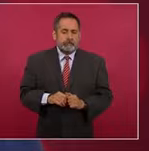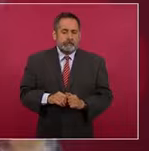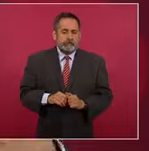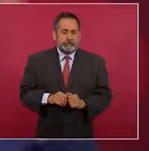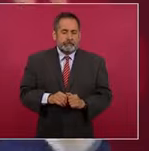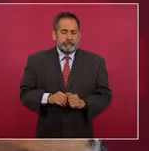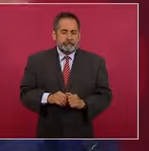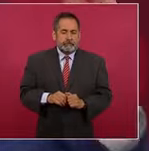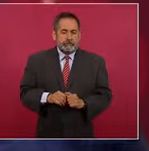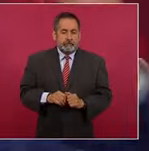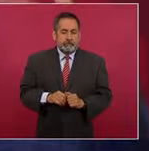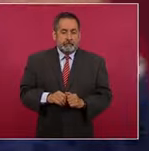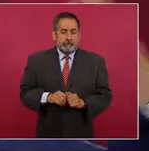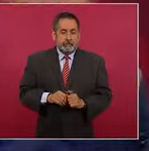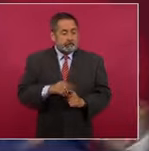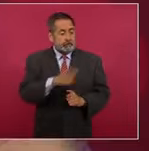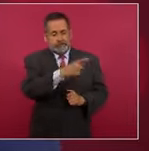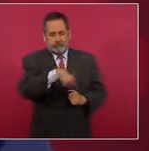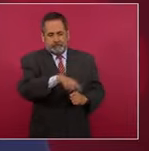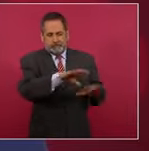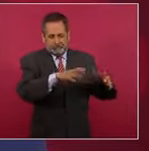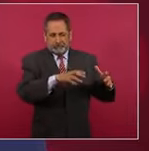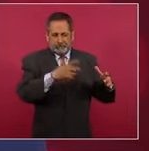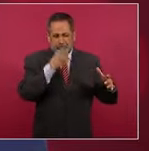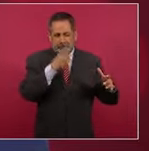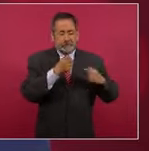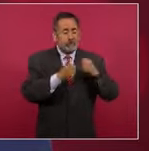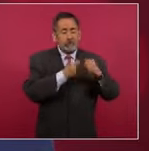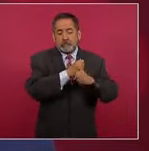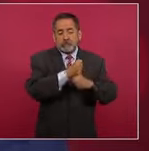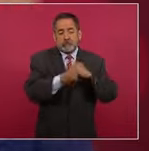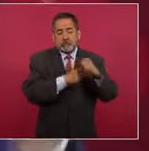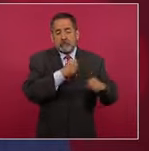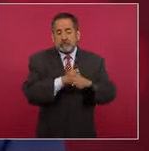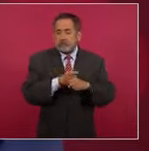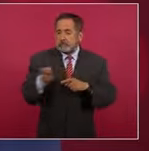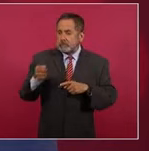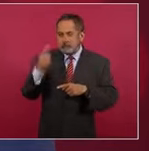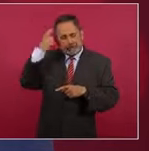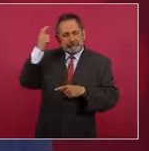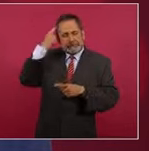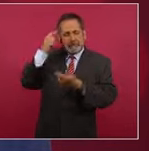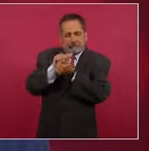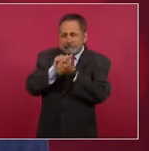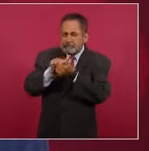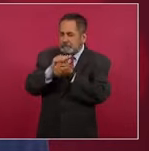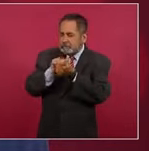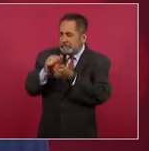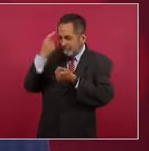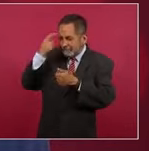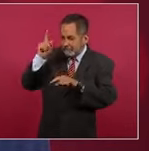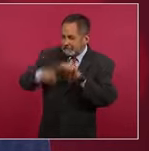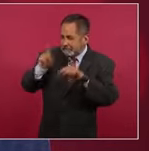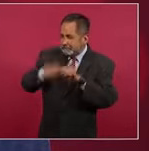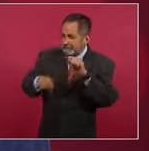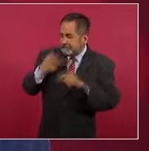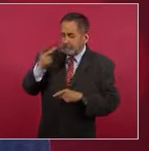Nos, como se dice coloquialmente, nos lavaron el cerebro,